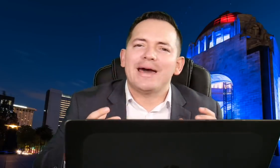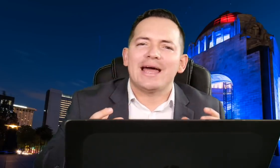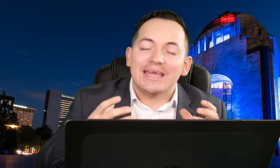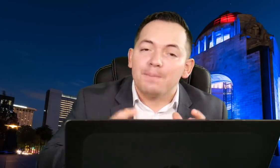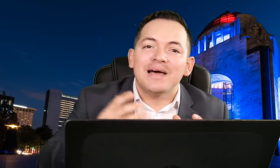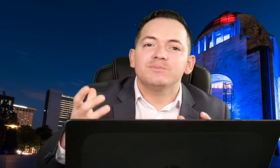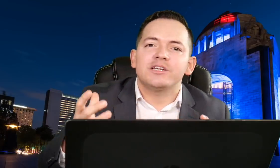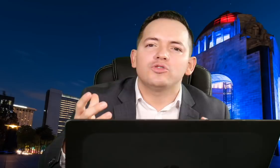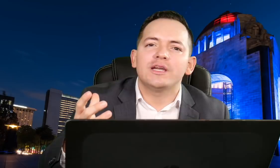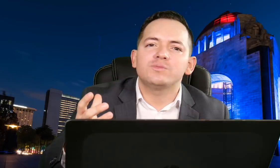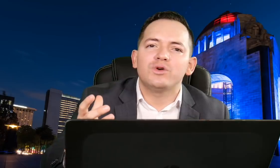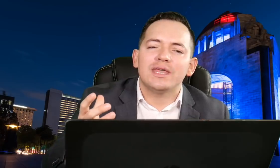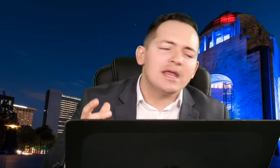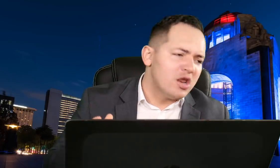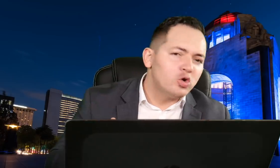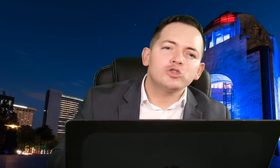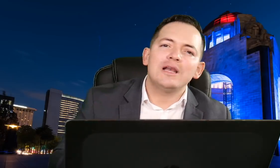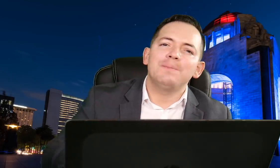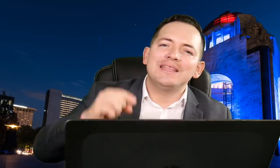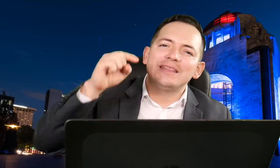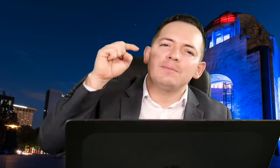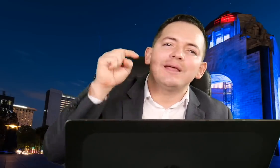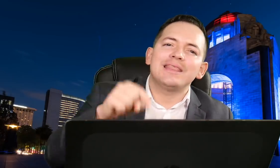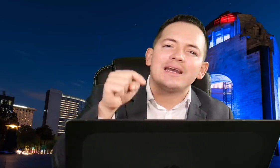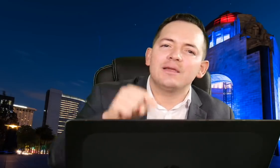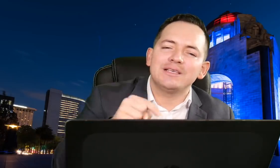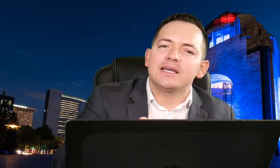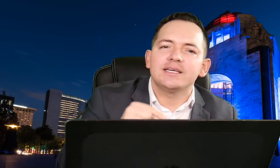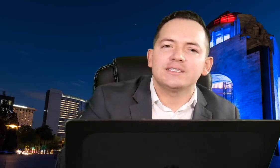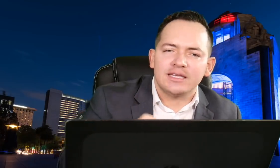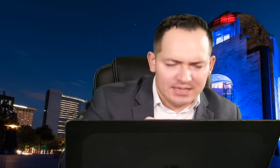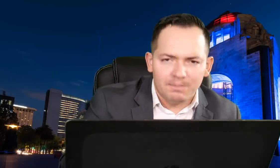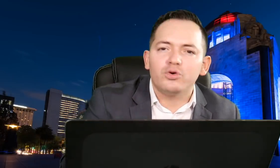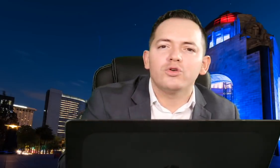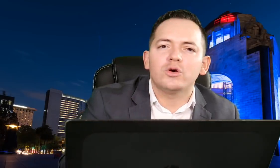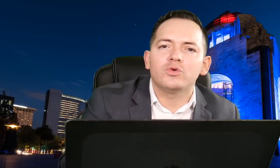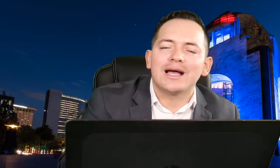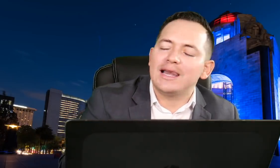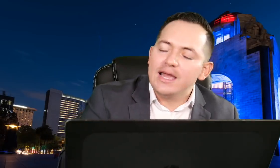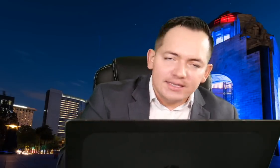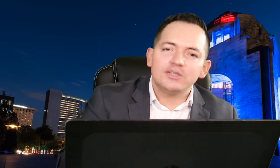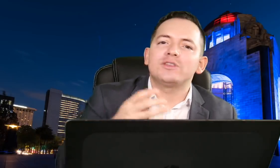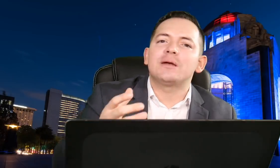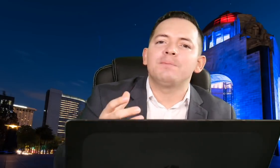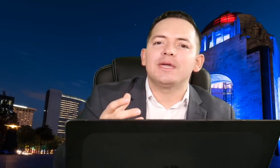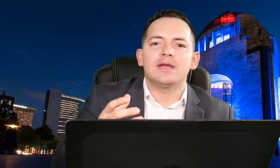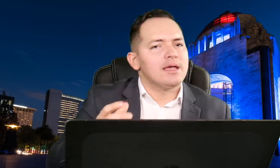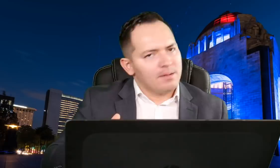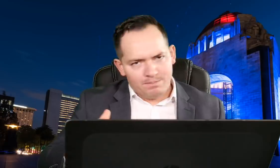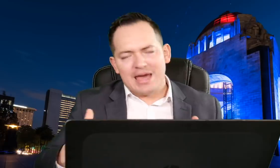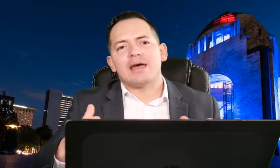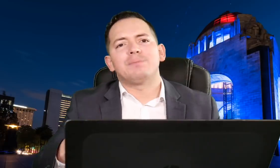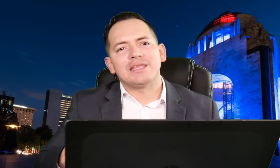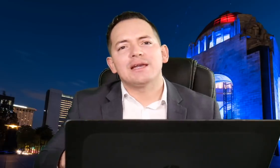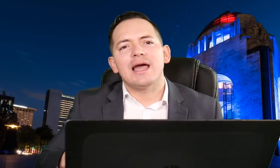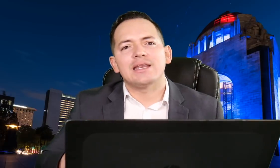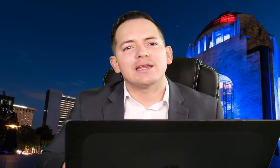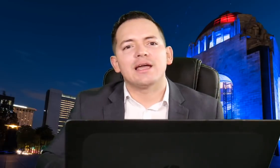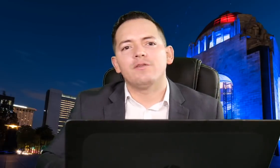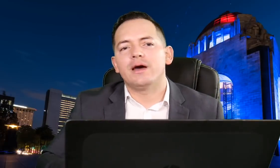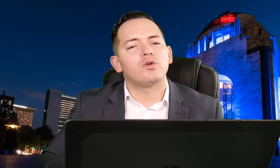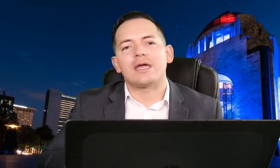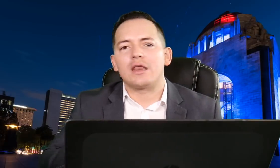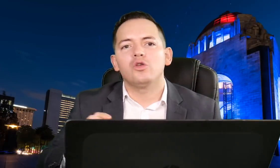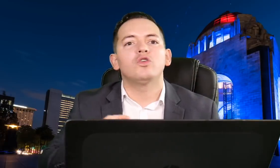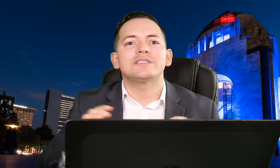viral para que más personas puedan no solamente mandarle mensajes de apoyo a jugar sino también para pedirle a